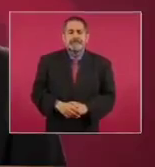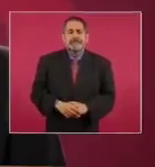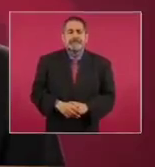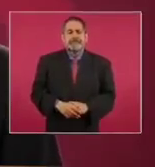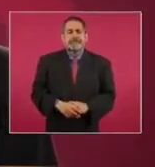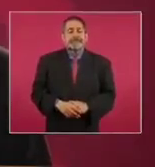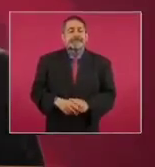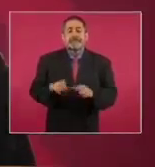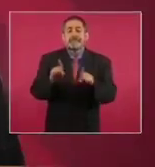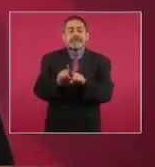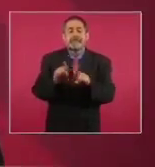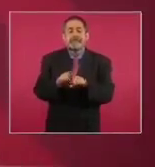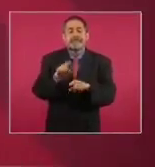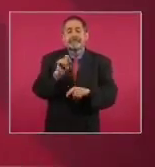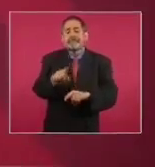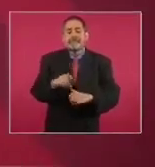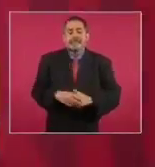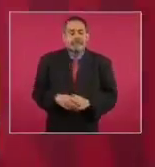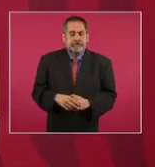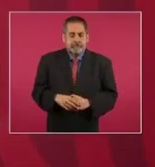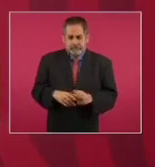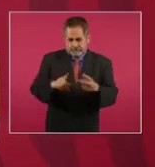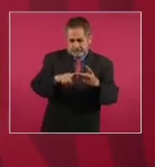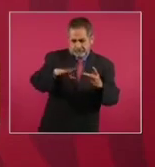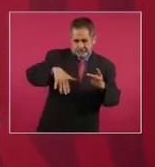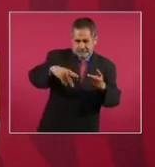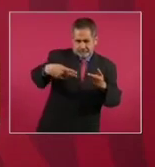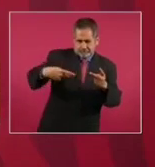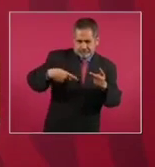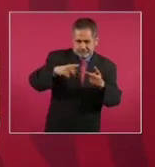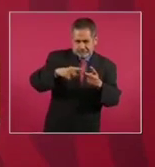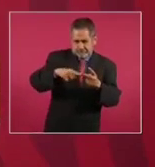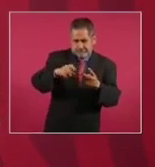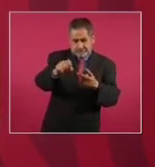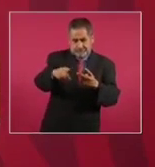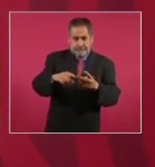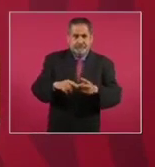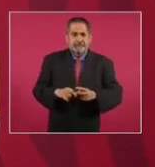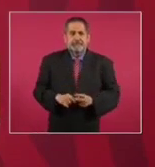Y lo mismo, por tu segunda pregunta,